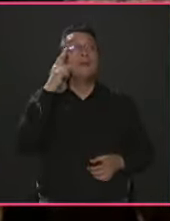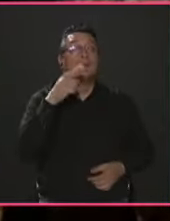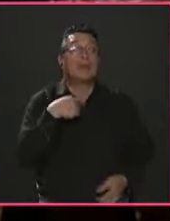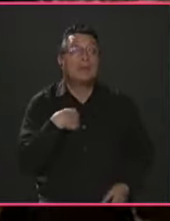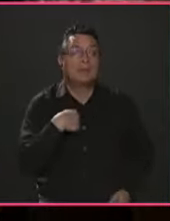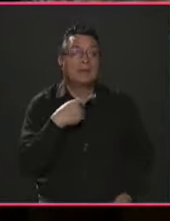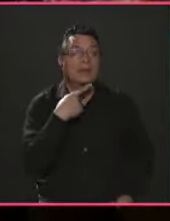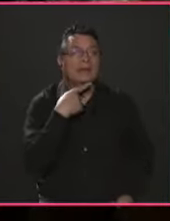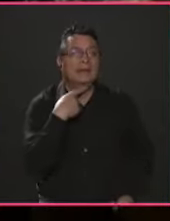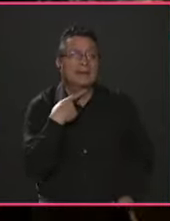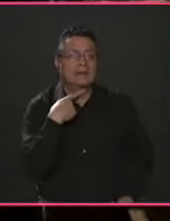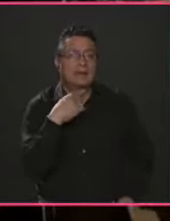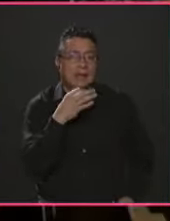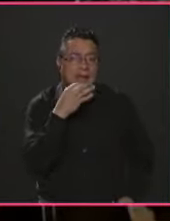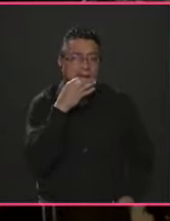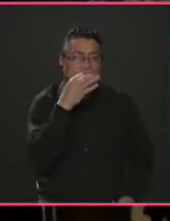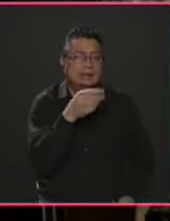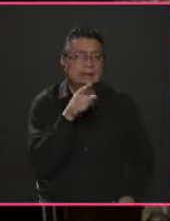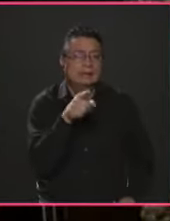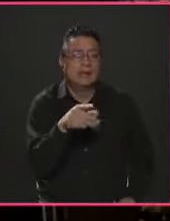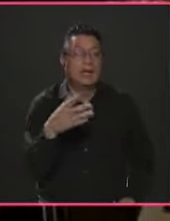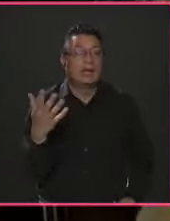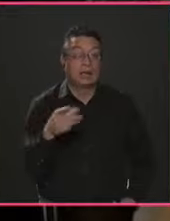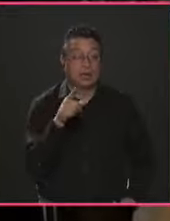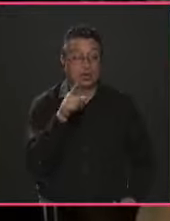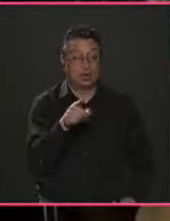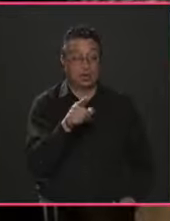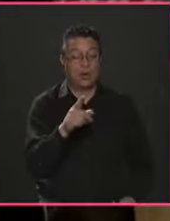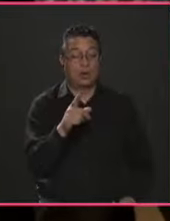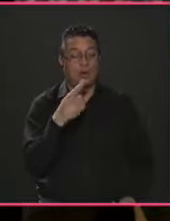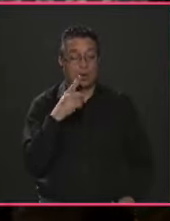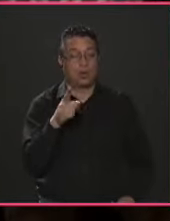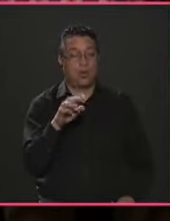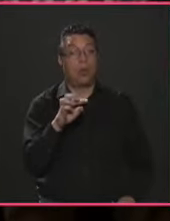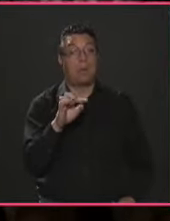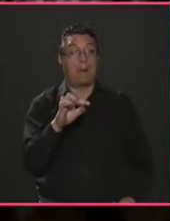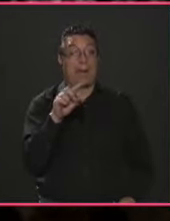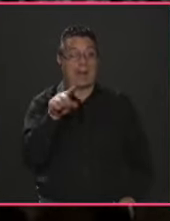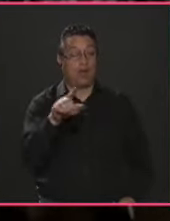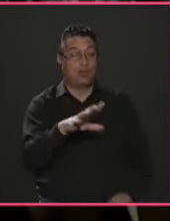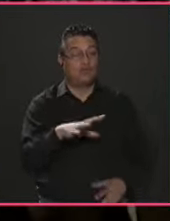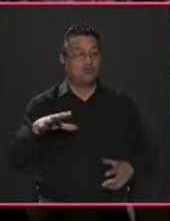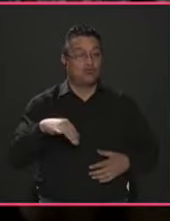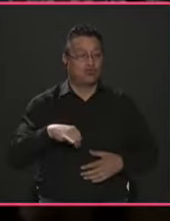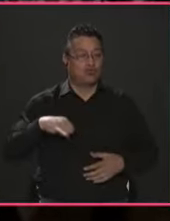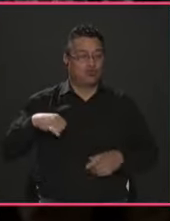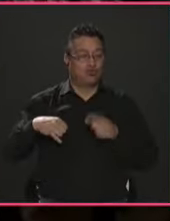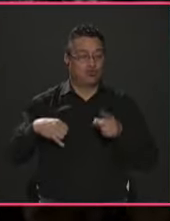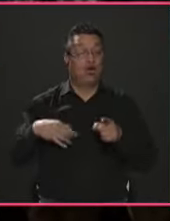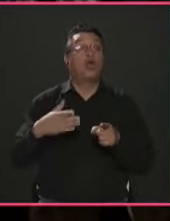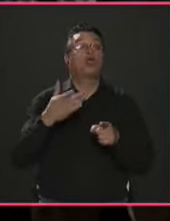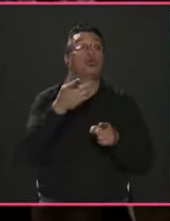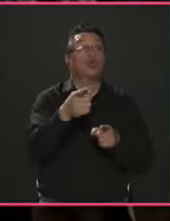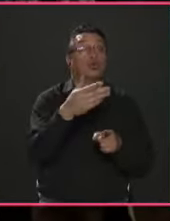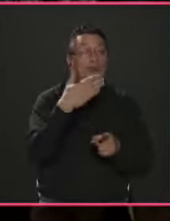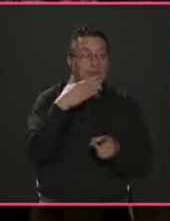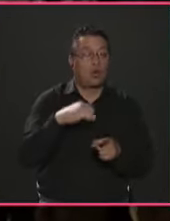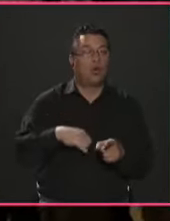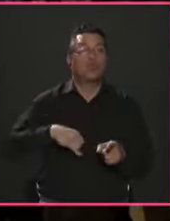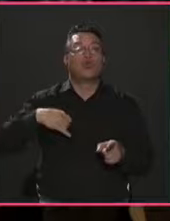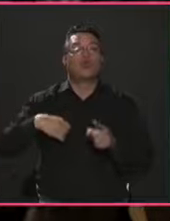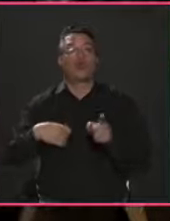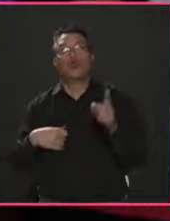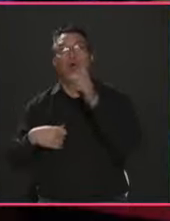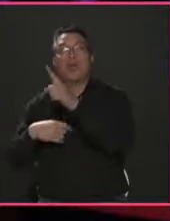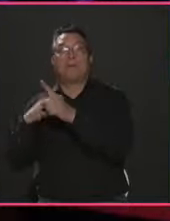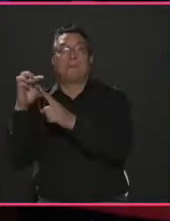interesaría remarcar es que tú además que él debe estar muy orgulloso tu papá de ti pero tú también tienes que estar muy orgulloso de él porque él